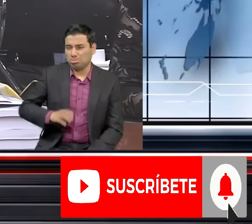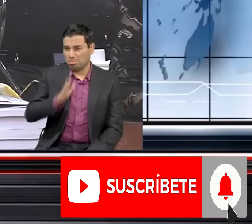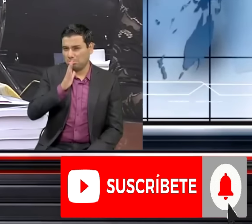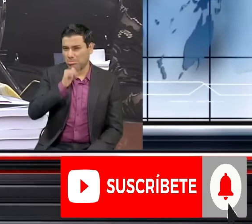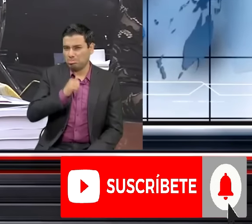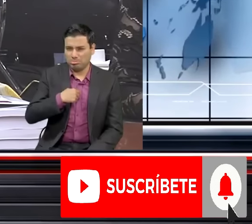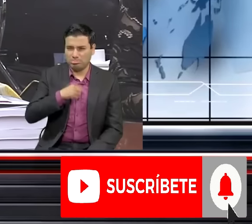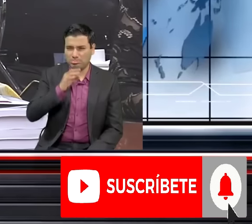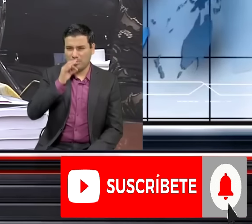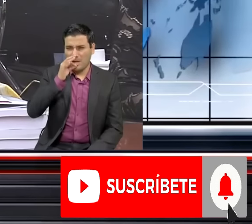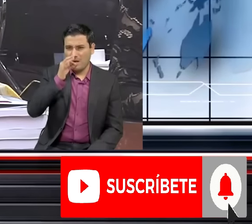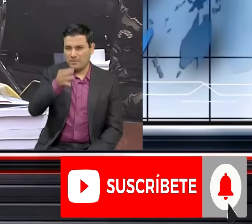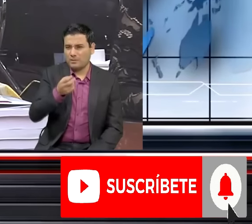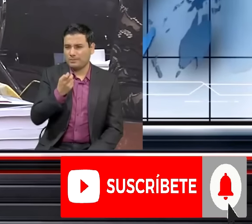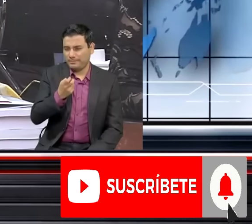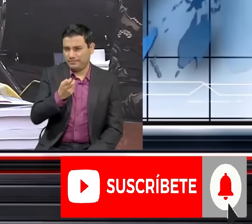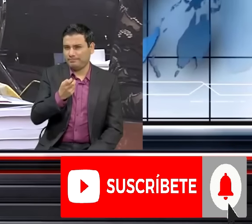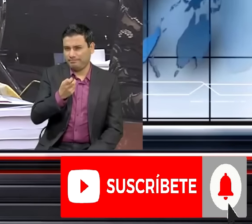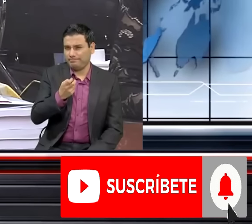a impugnar.